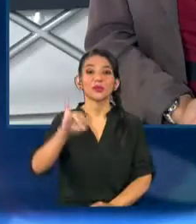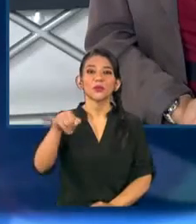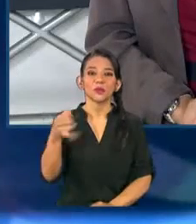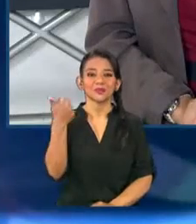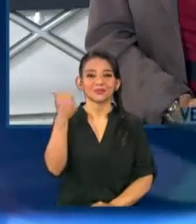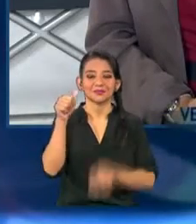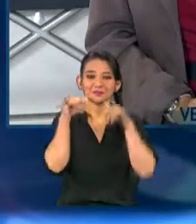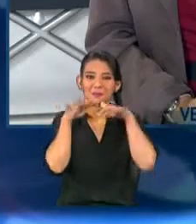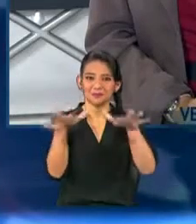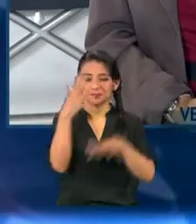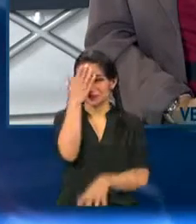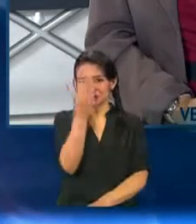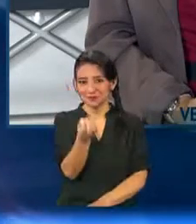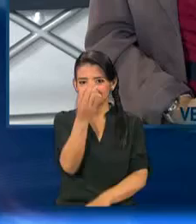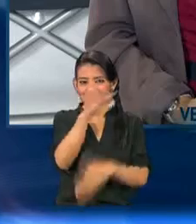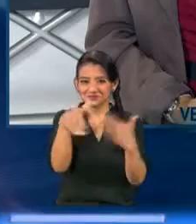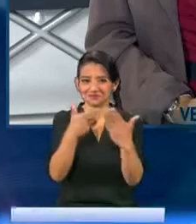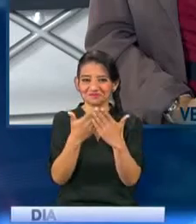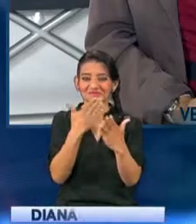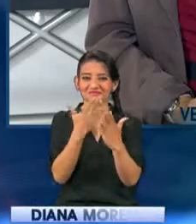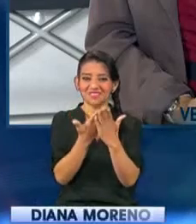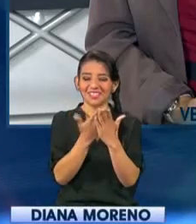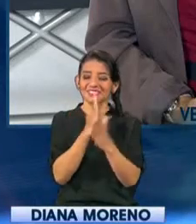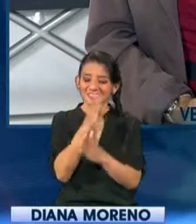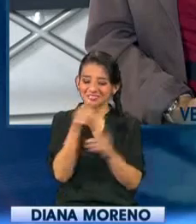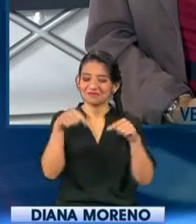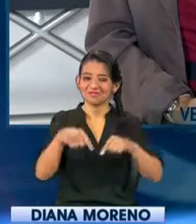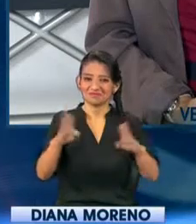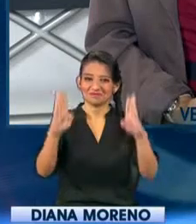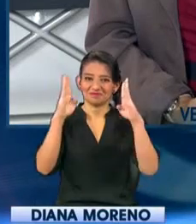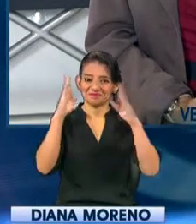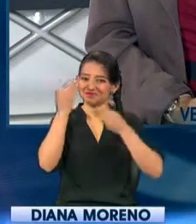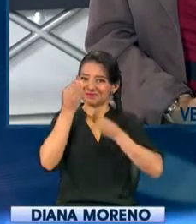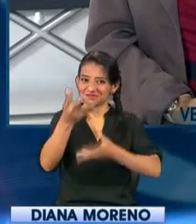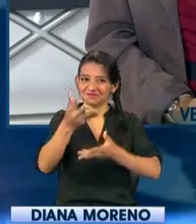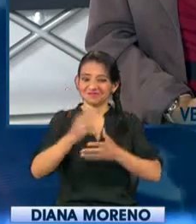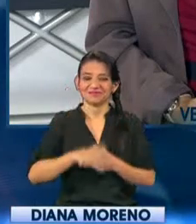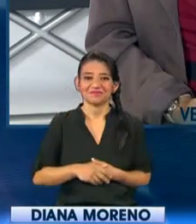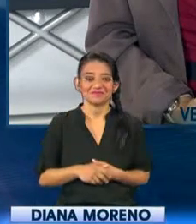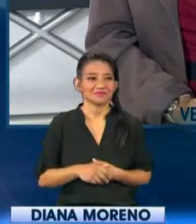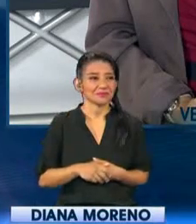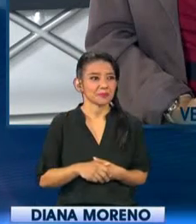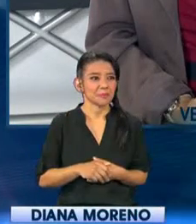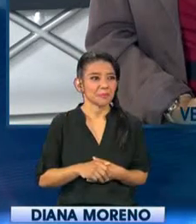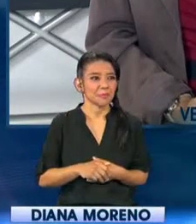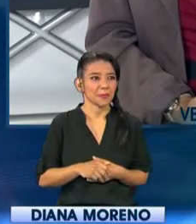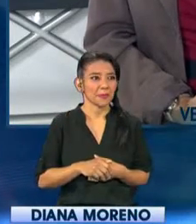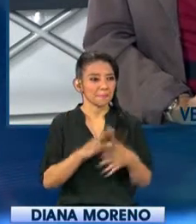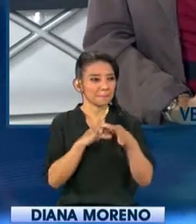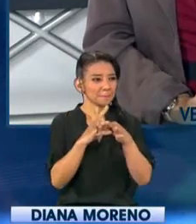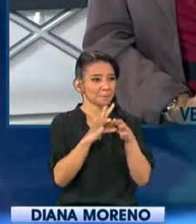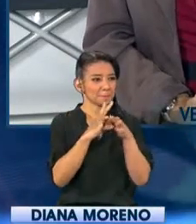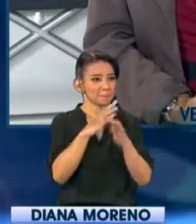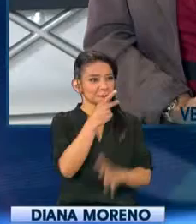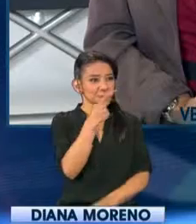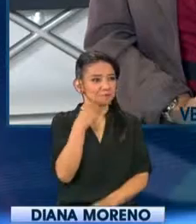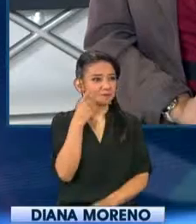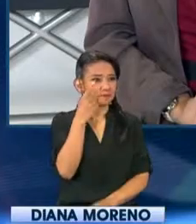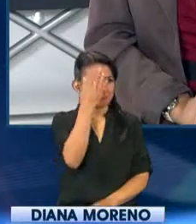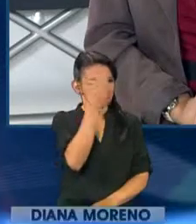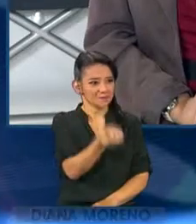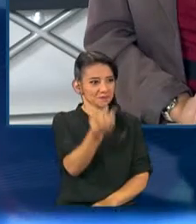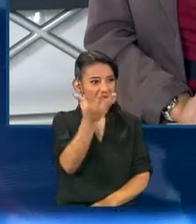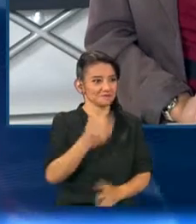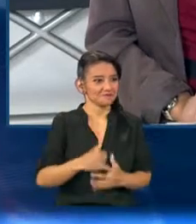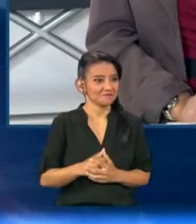Jueves 10 de septiembre, un excelente día para todos y gracias como siempre por su compañía aquí en La Noticia. Berito, Dianita, un